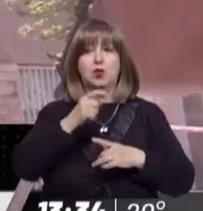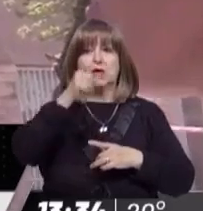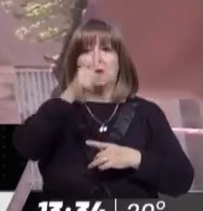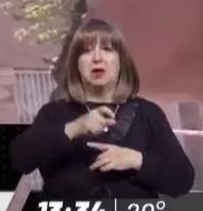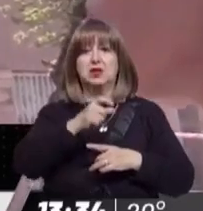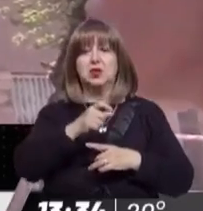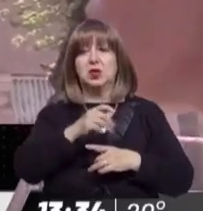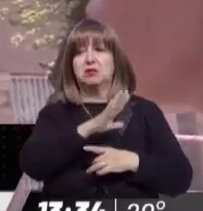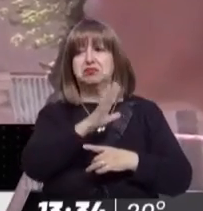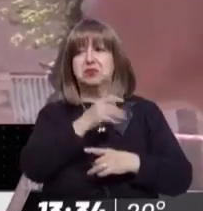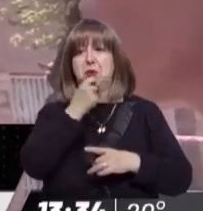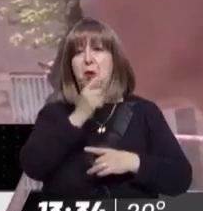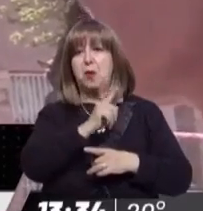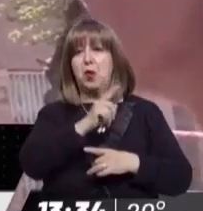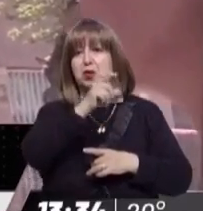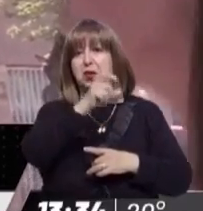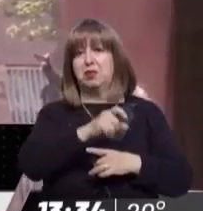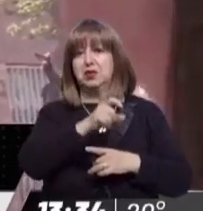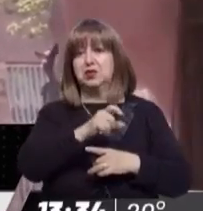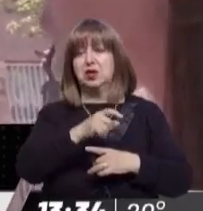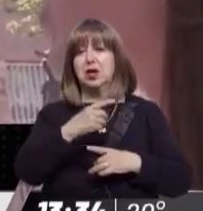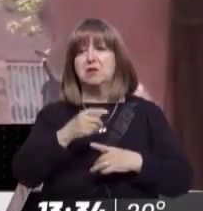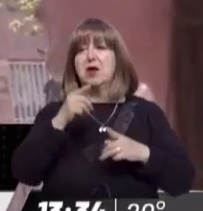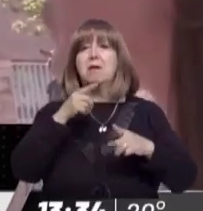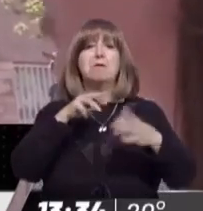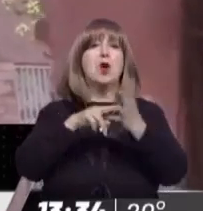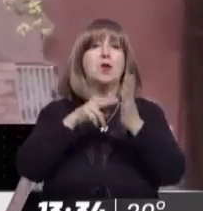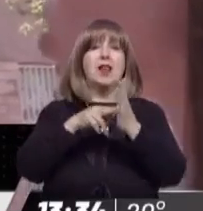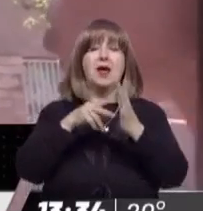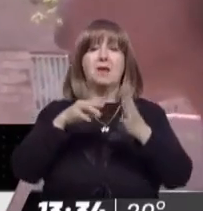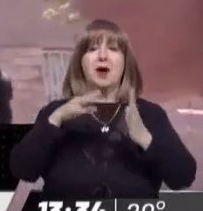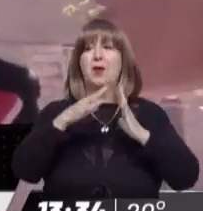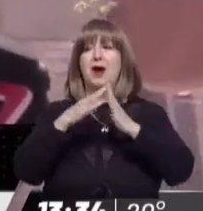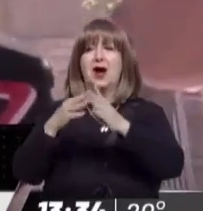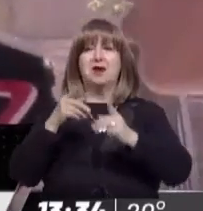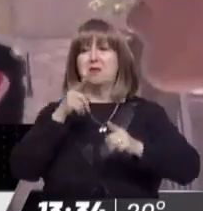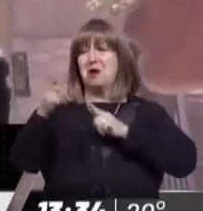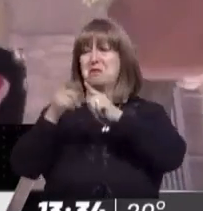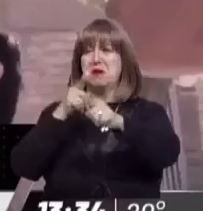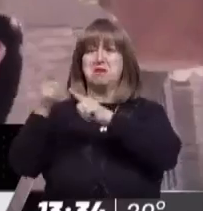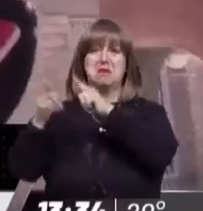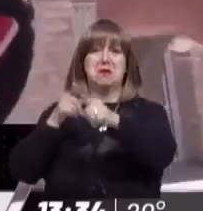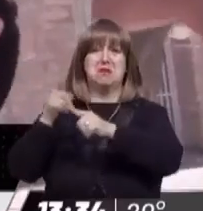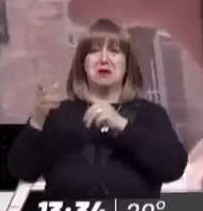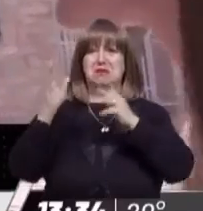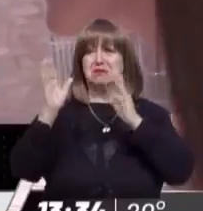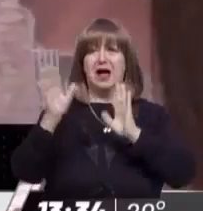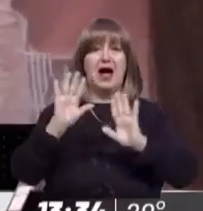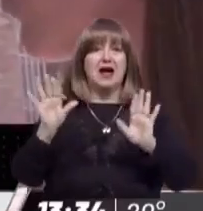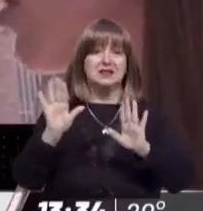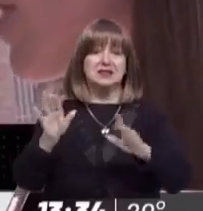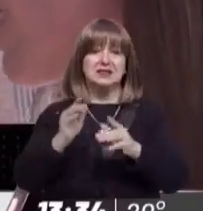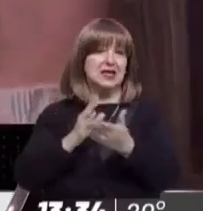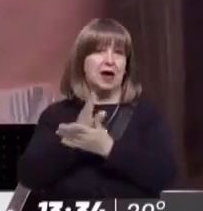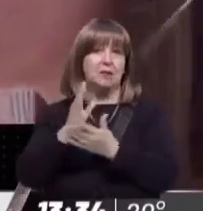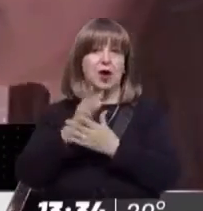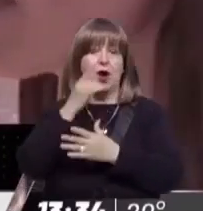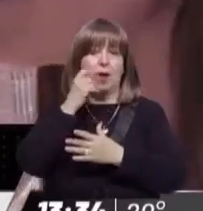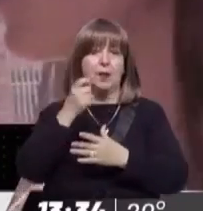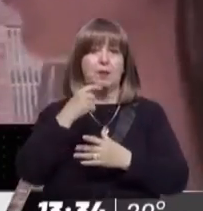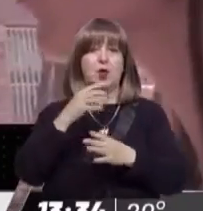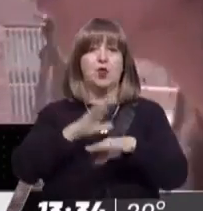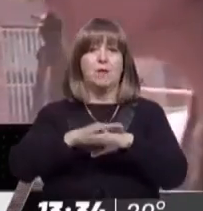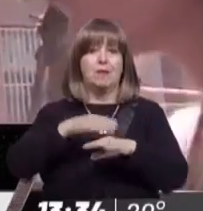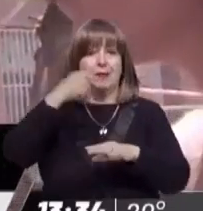pensamos que podía llegar a hacer esto y en el trato con con su esposa con sus hijos de eso saben algo oían algo ustedes digo a través de las